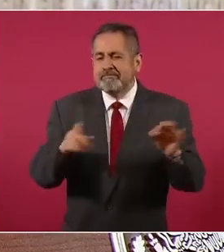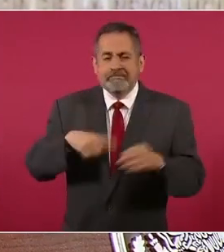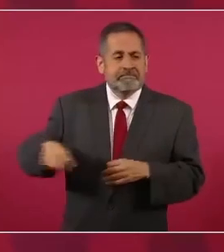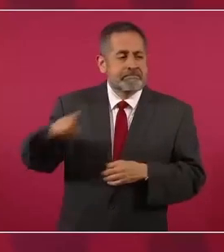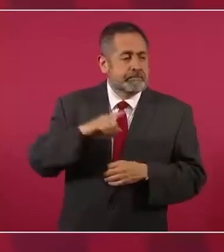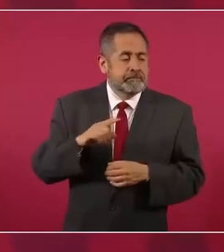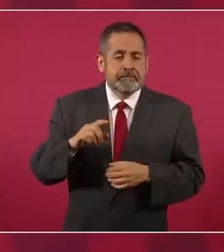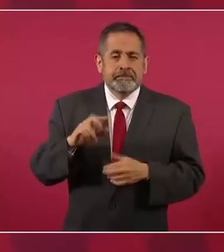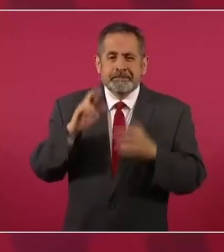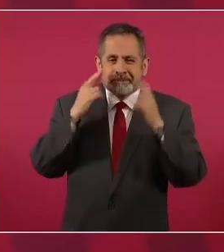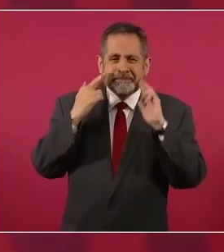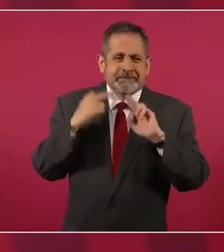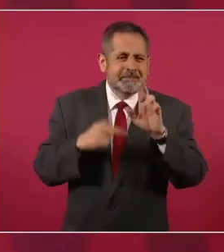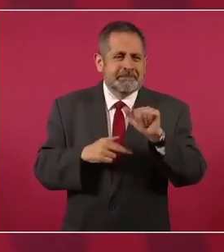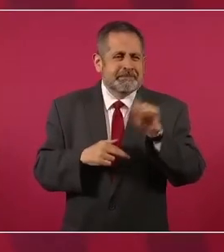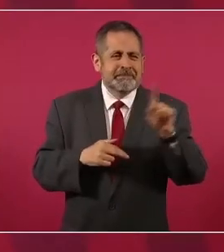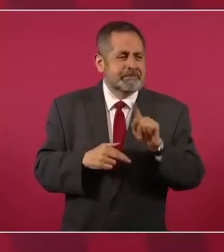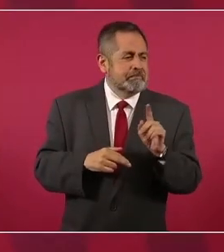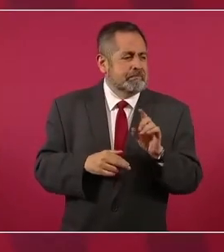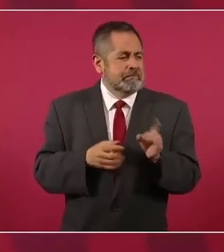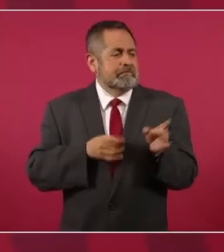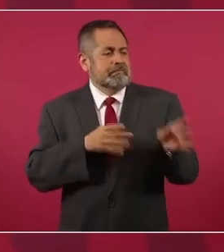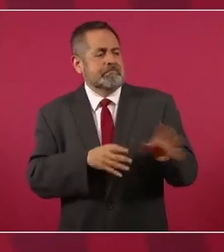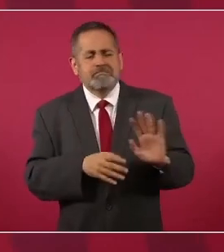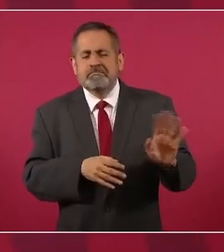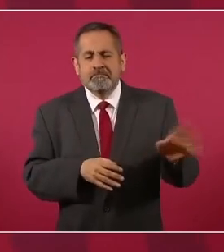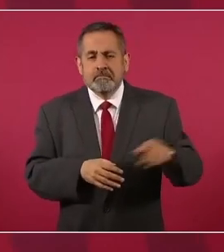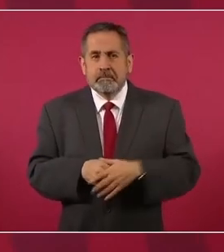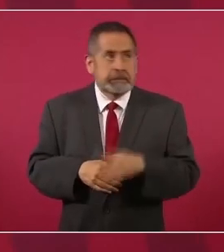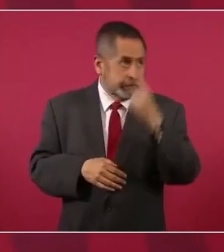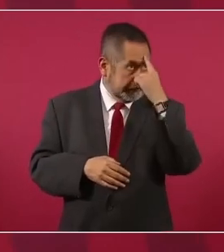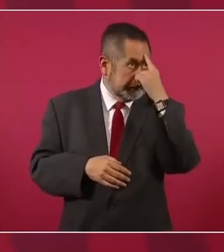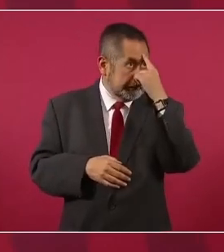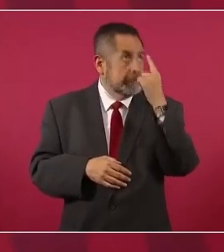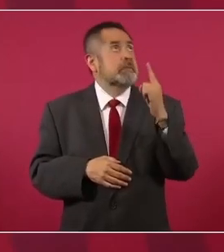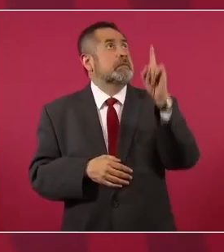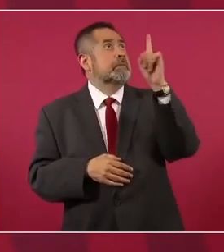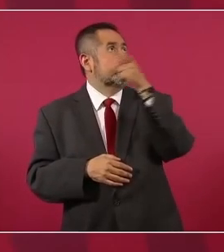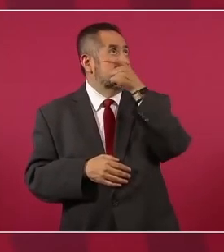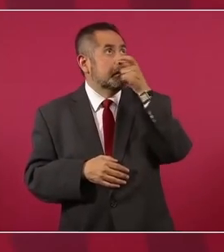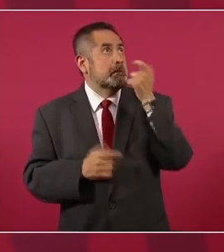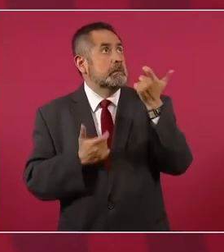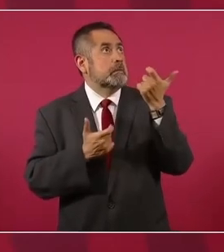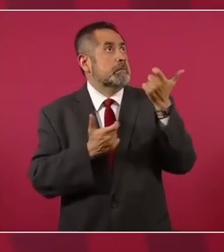racistas y que no tienen como Dios al dinero.